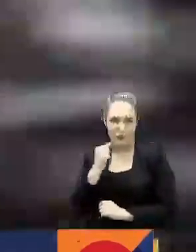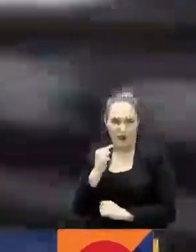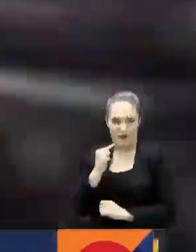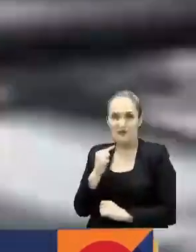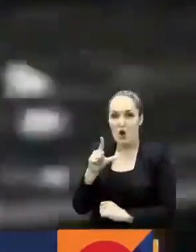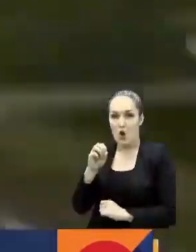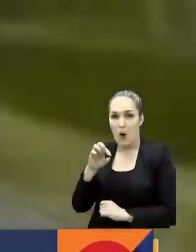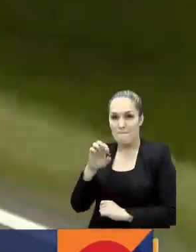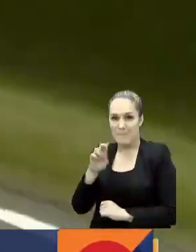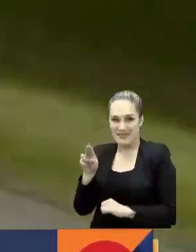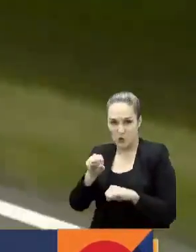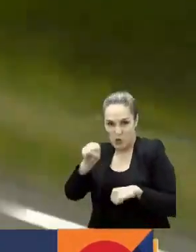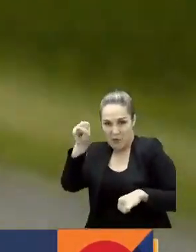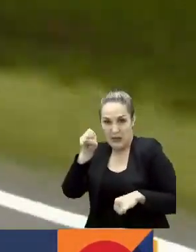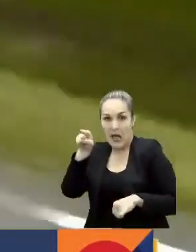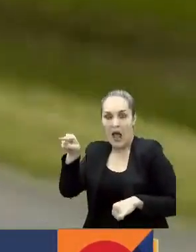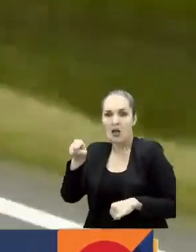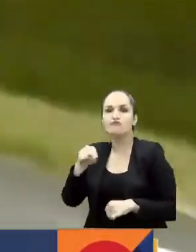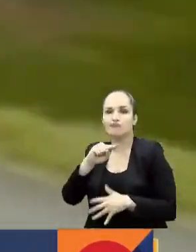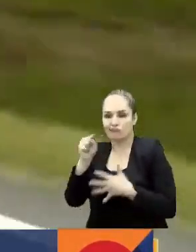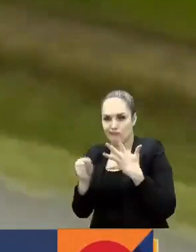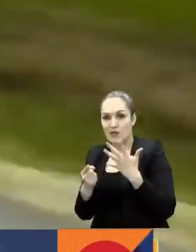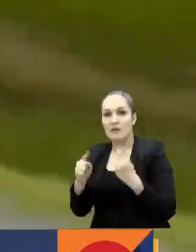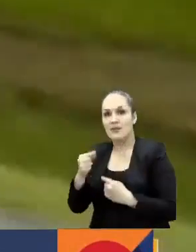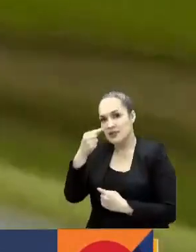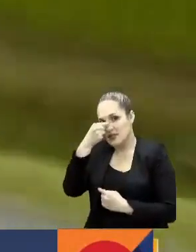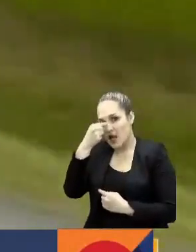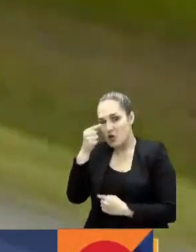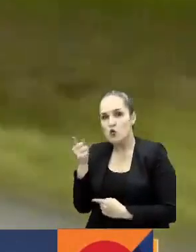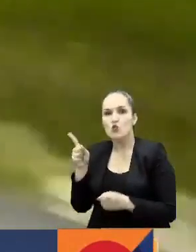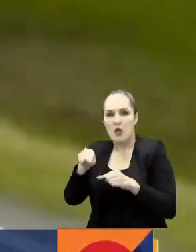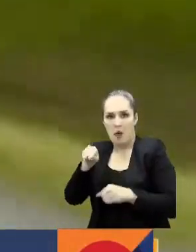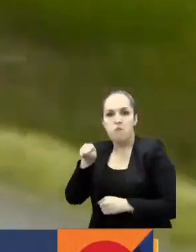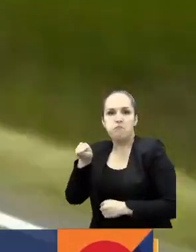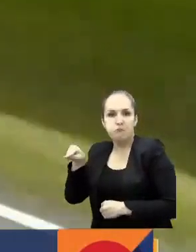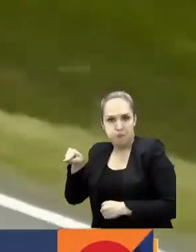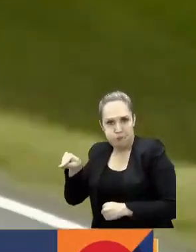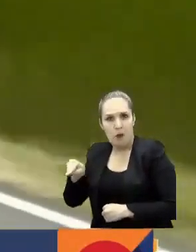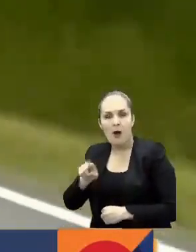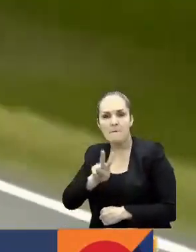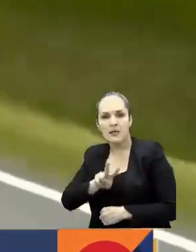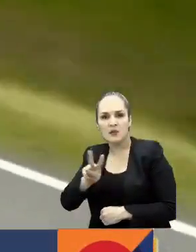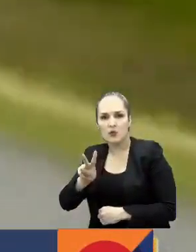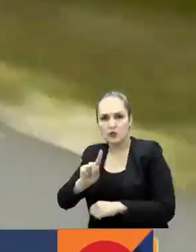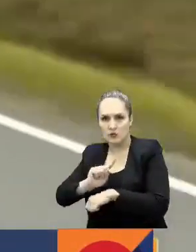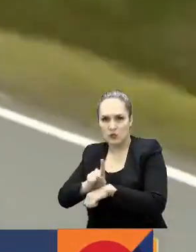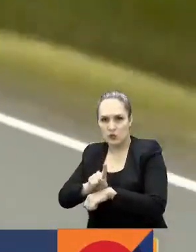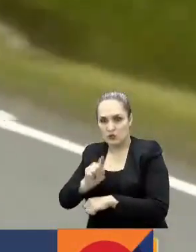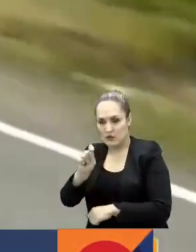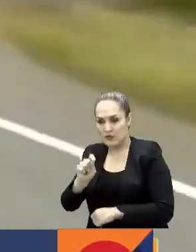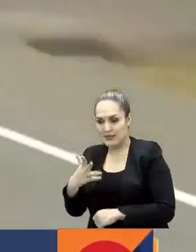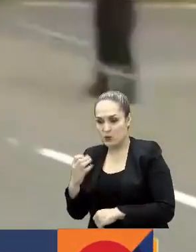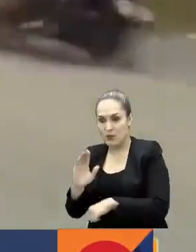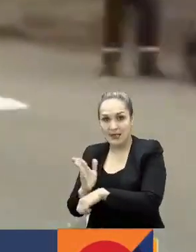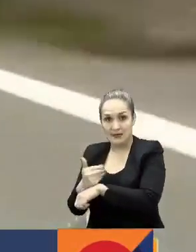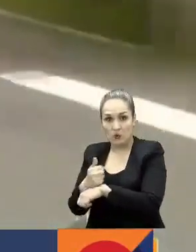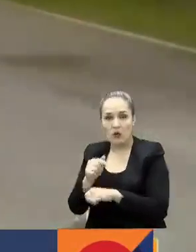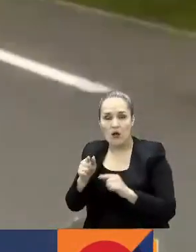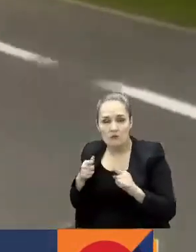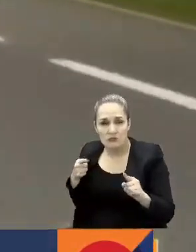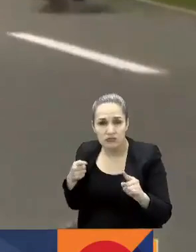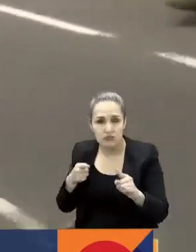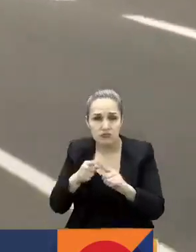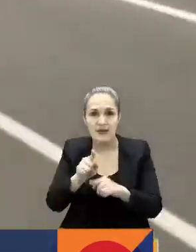casilla 44. Quintana paró el cronómetro a los 22 minutos 50 segundos. Tras recorrer los 16